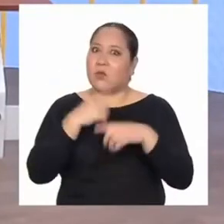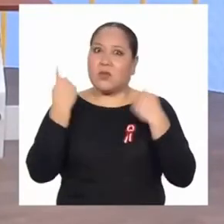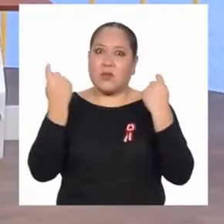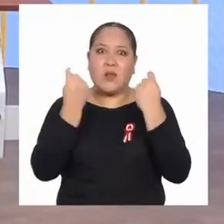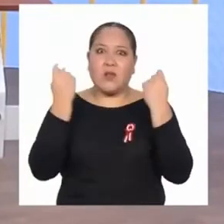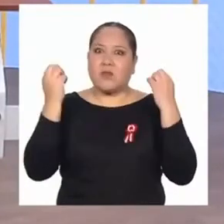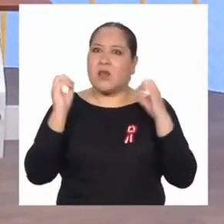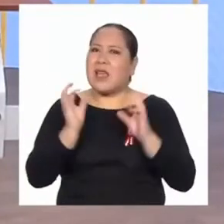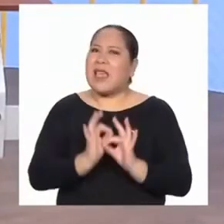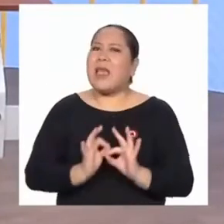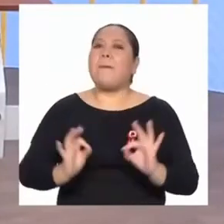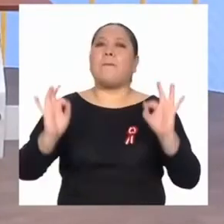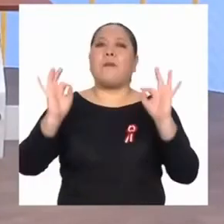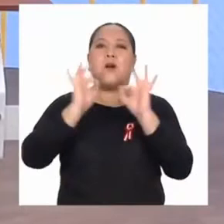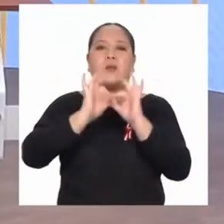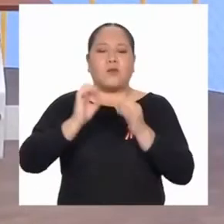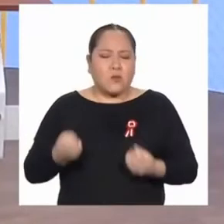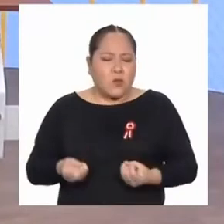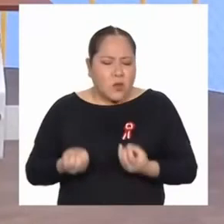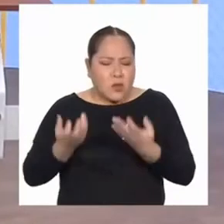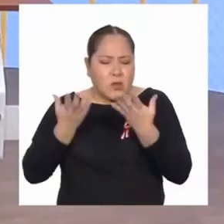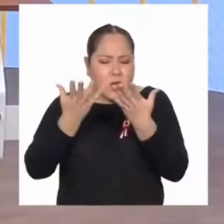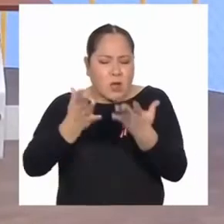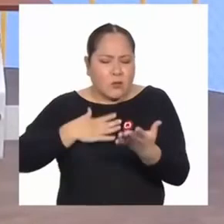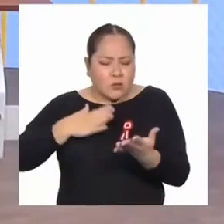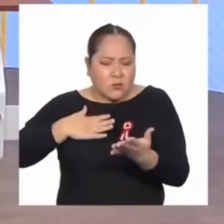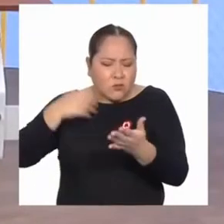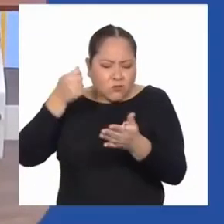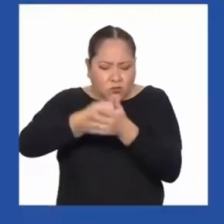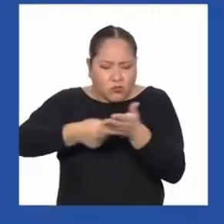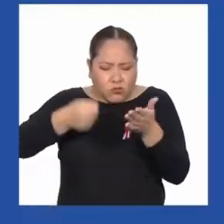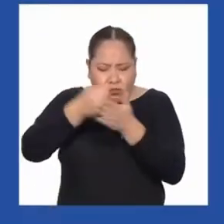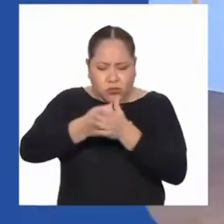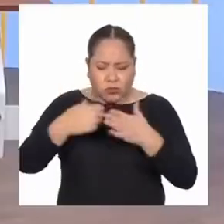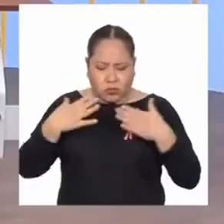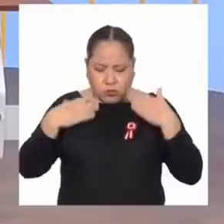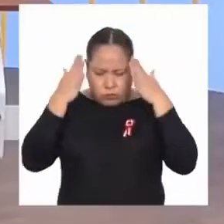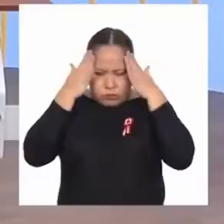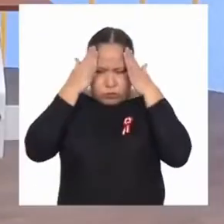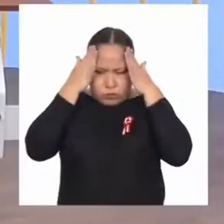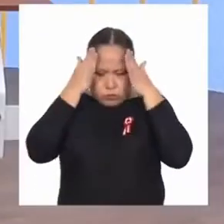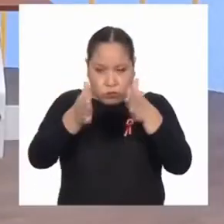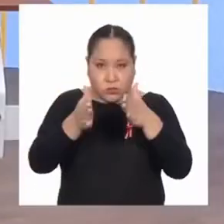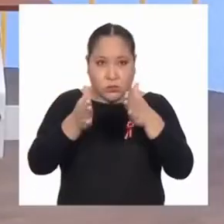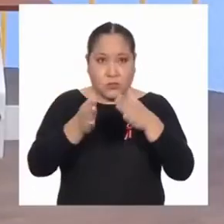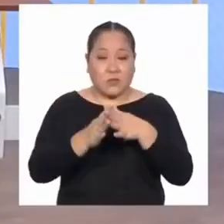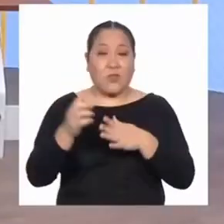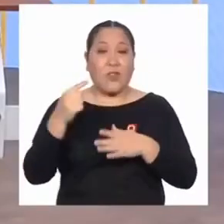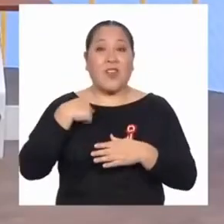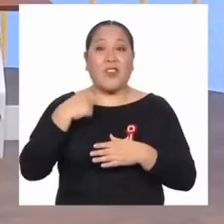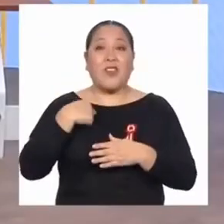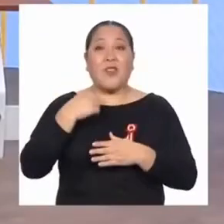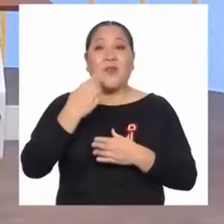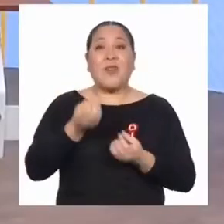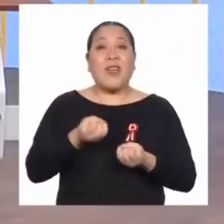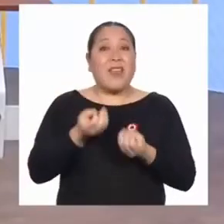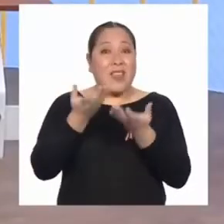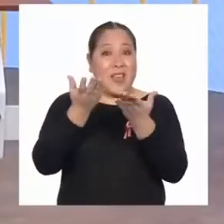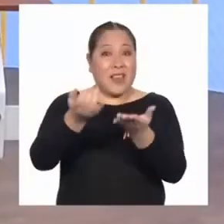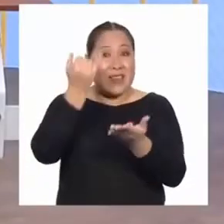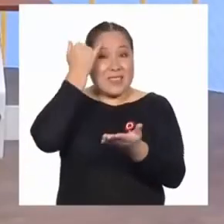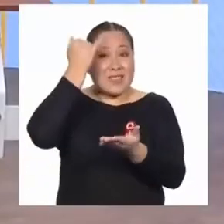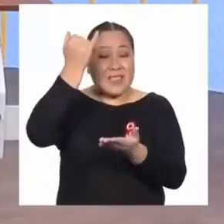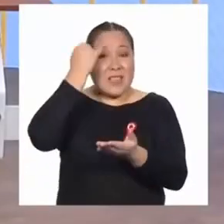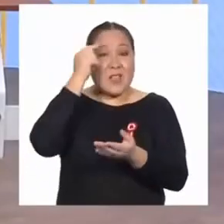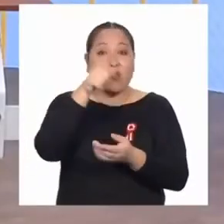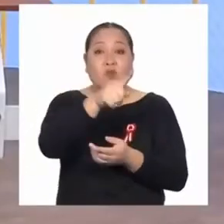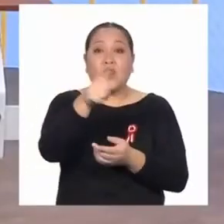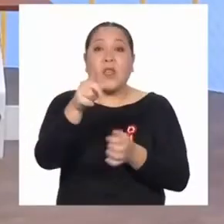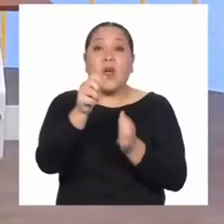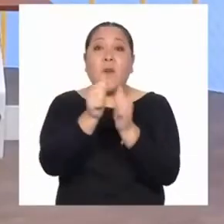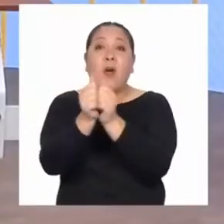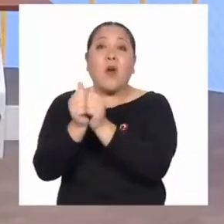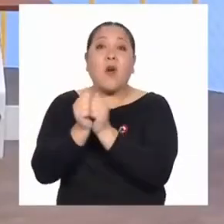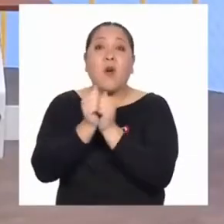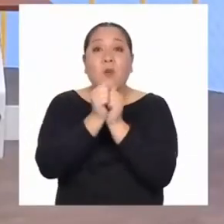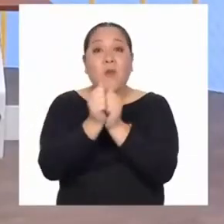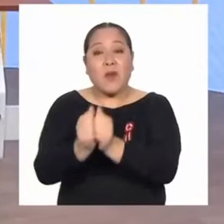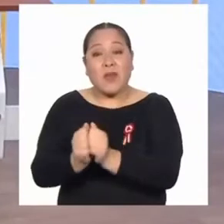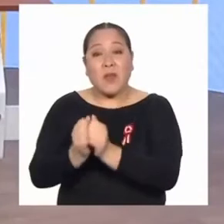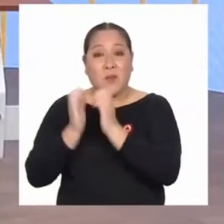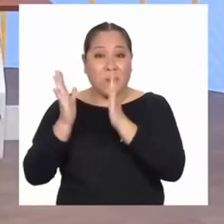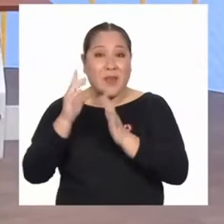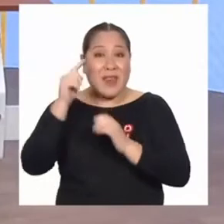es que tengo que darle todavía energía y concentración lo que voy a proponerles es que me acompañen a hacer